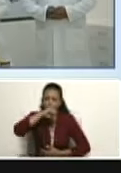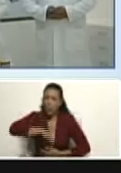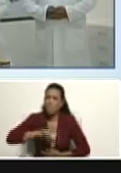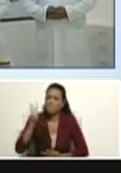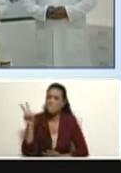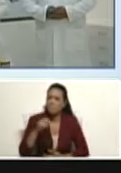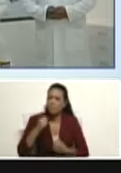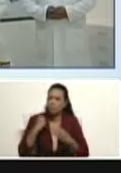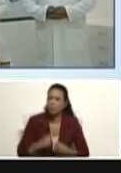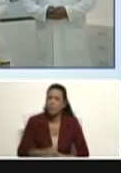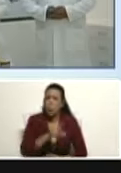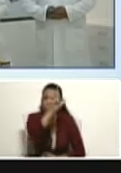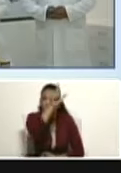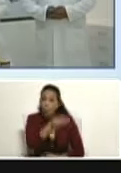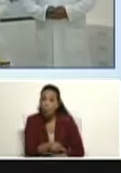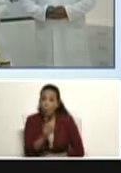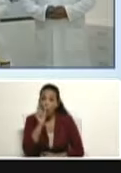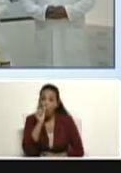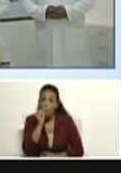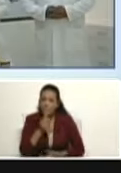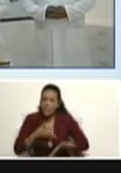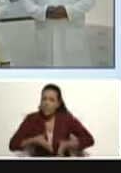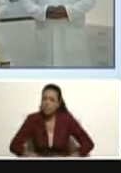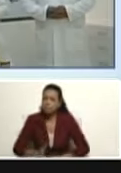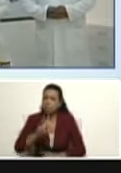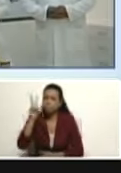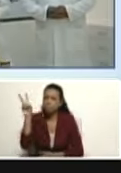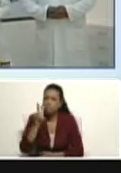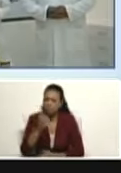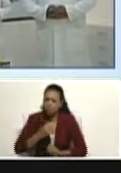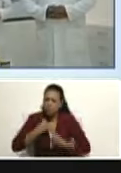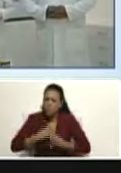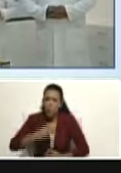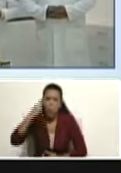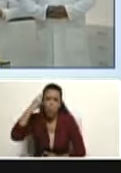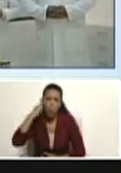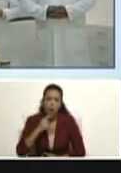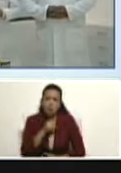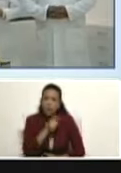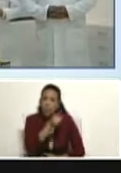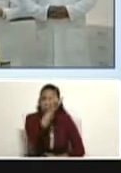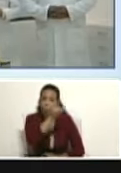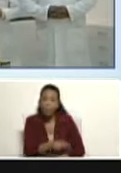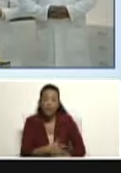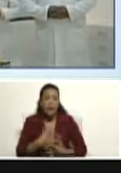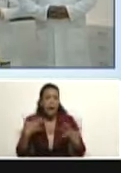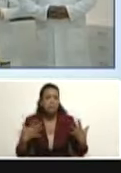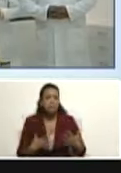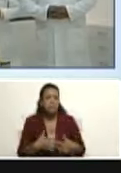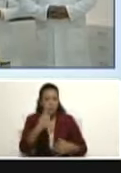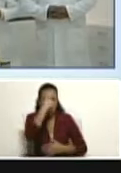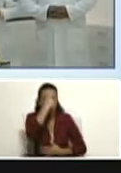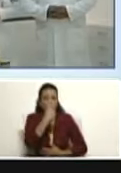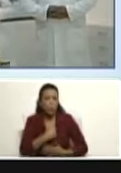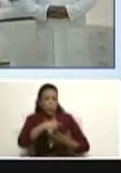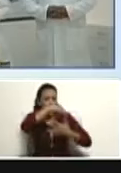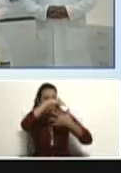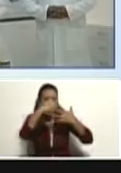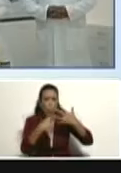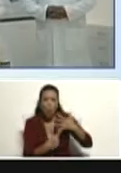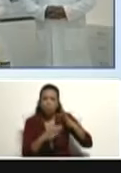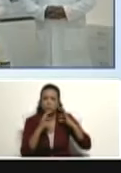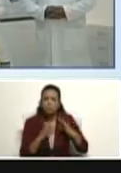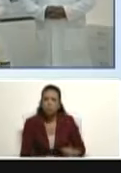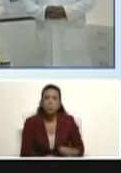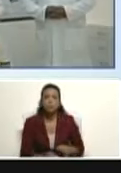venezolano, un verdadero nacionalista, un bolivariano, en el más amplio y profundo sentido del concepto,